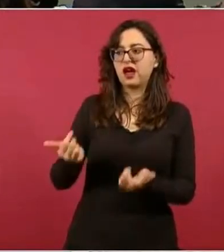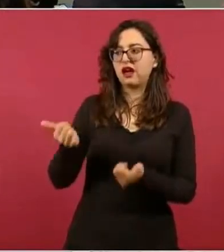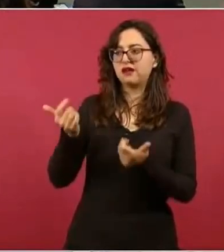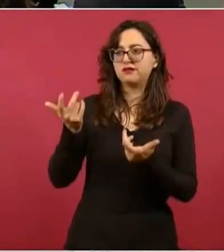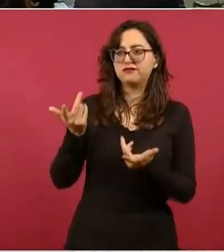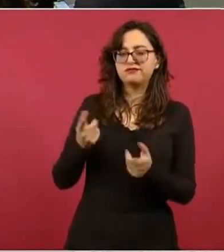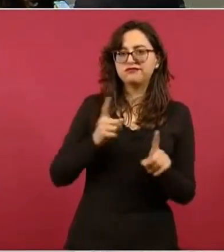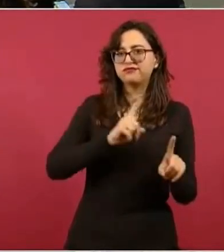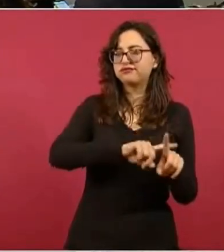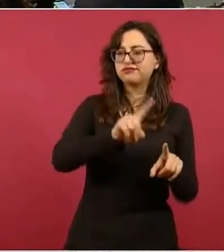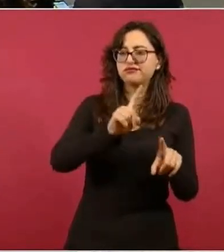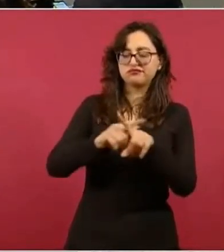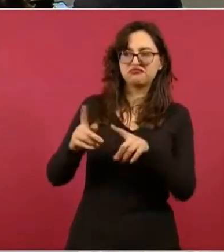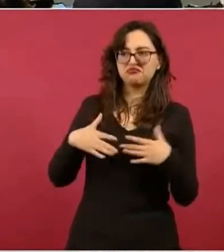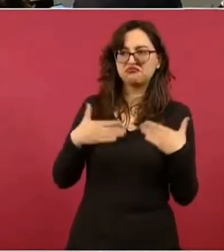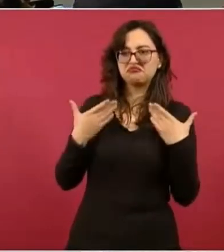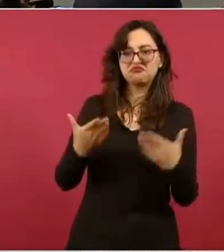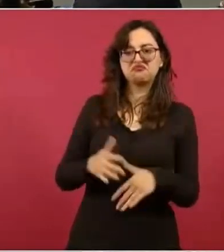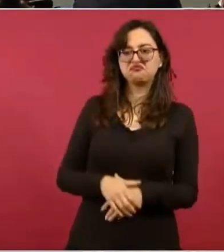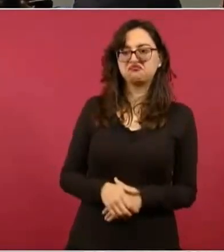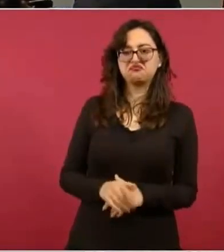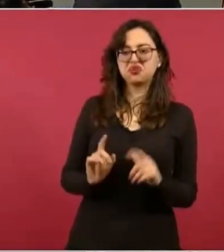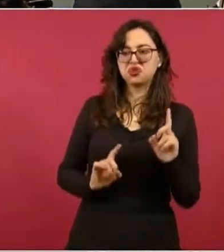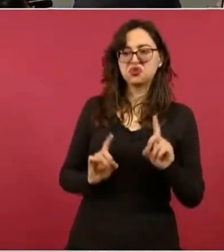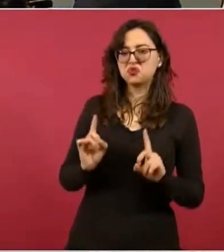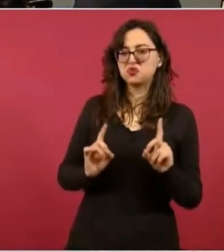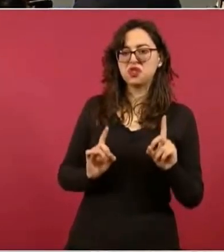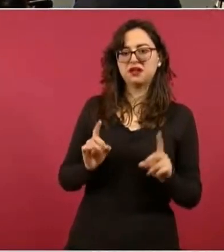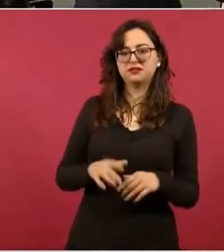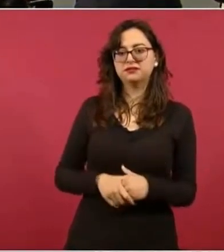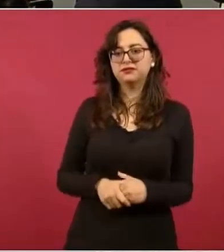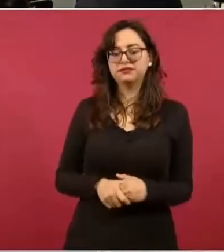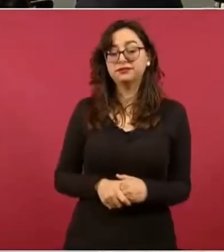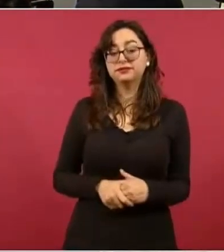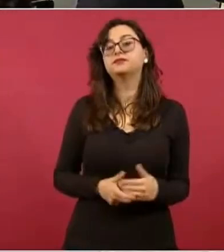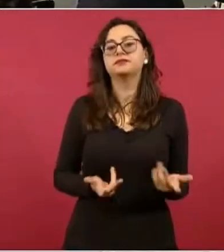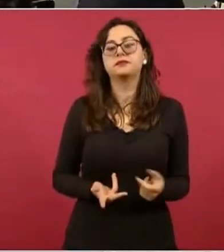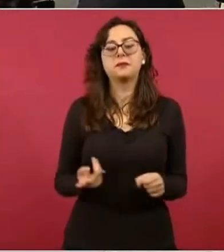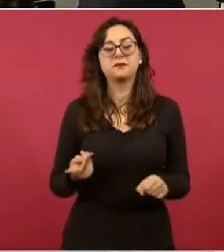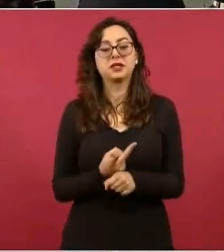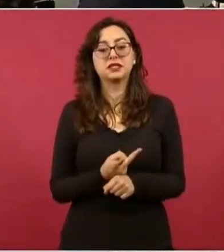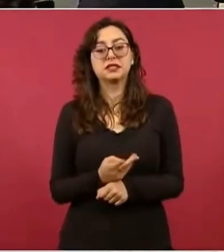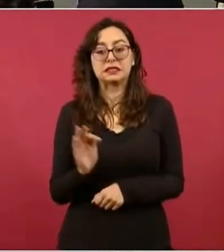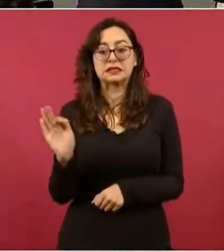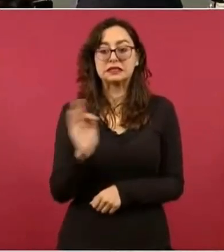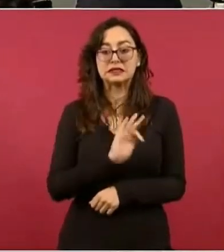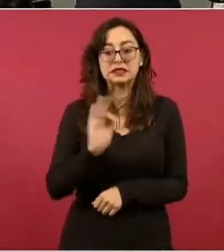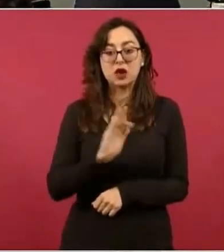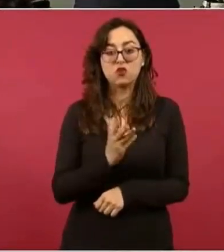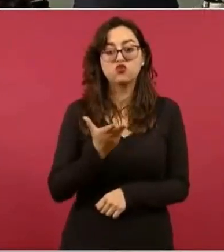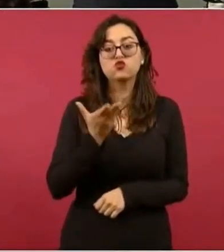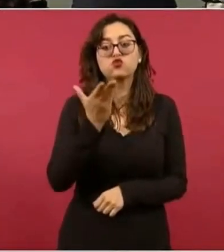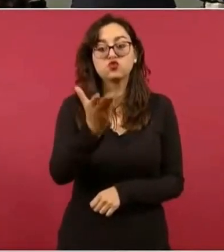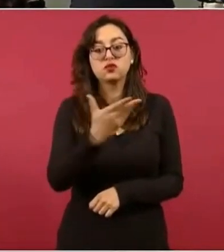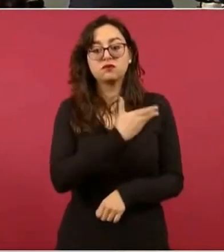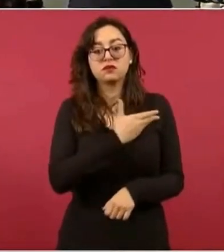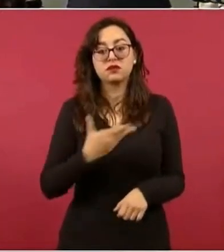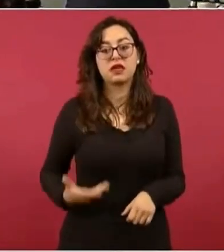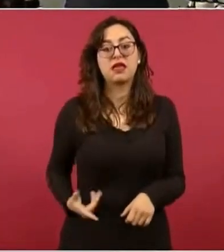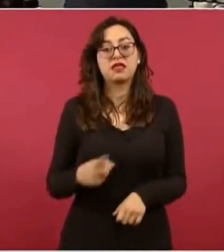policiacas etcétera presidente no habría que un llamado de unidad que usted lo hiciera